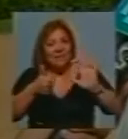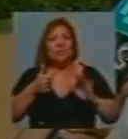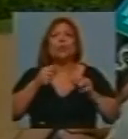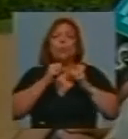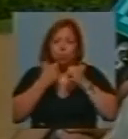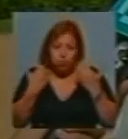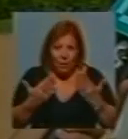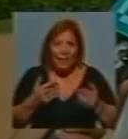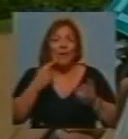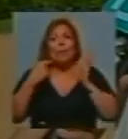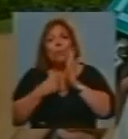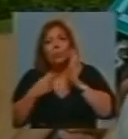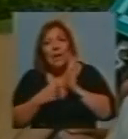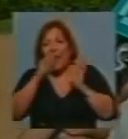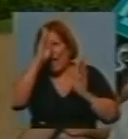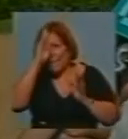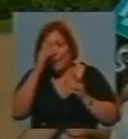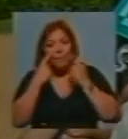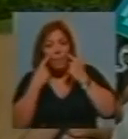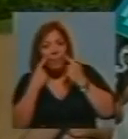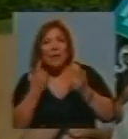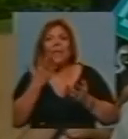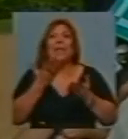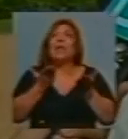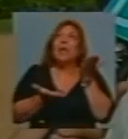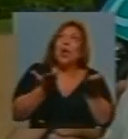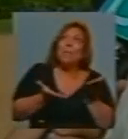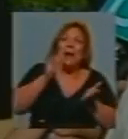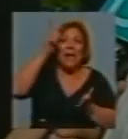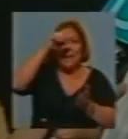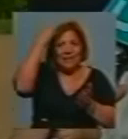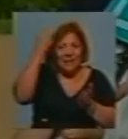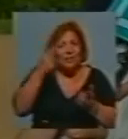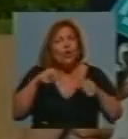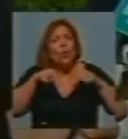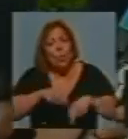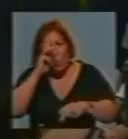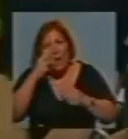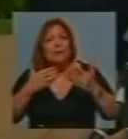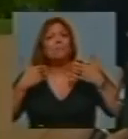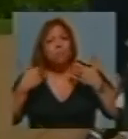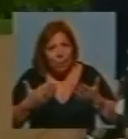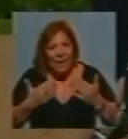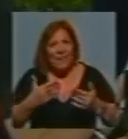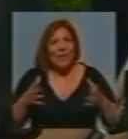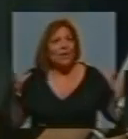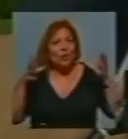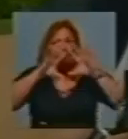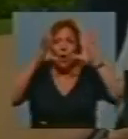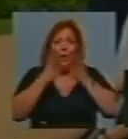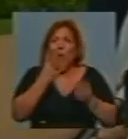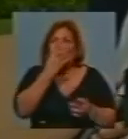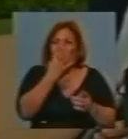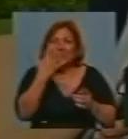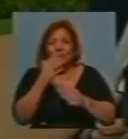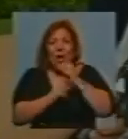nuestros puntajes de aprendizaje dentro de las pruebas comparadas internacionales. Es posible para el país universalizar ya no solo 4 y 5